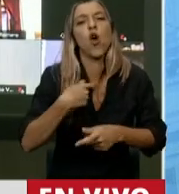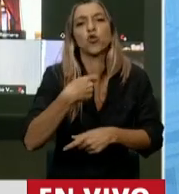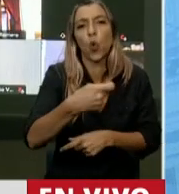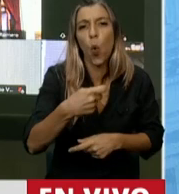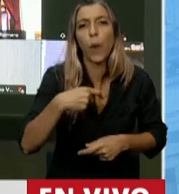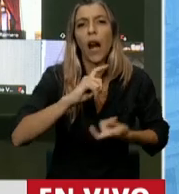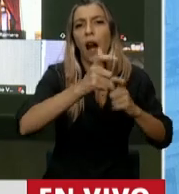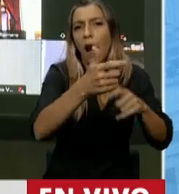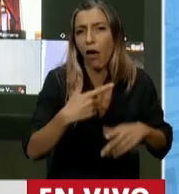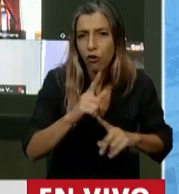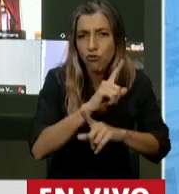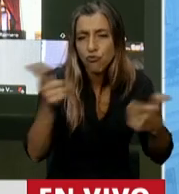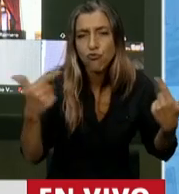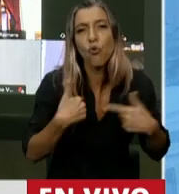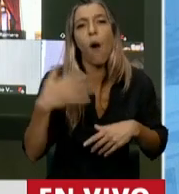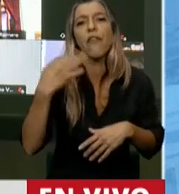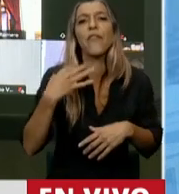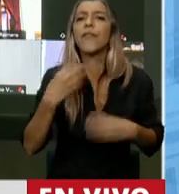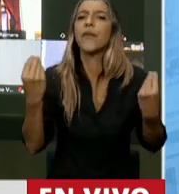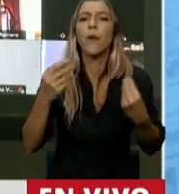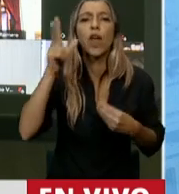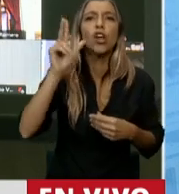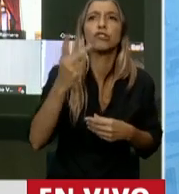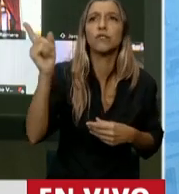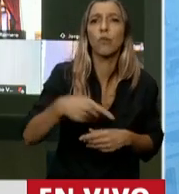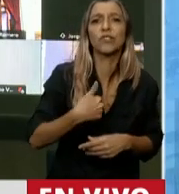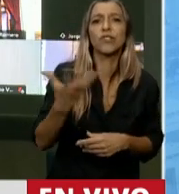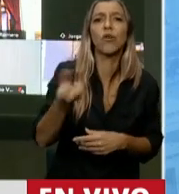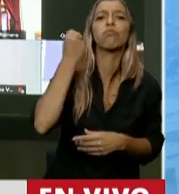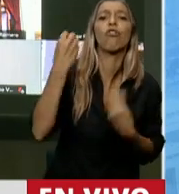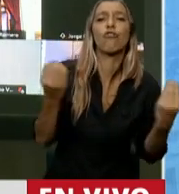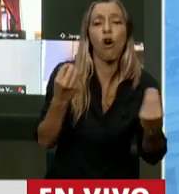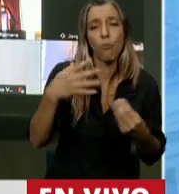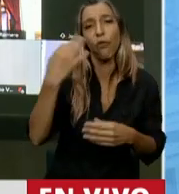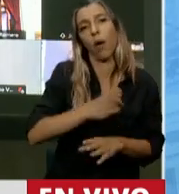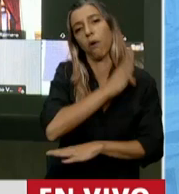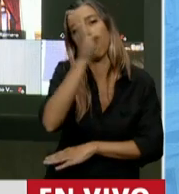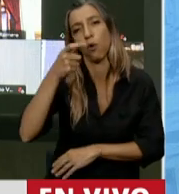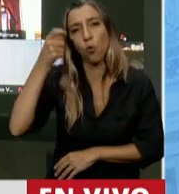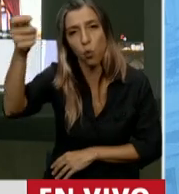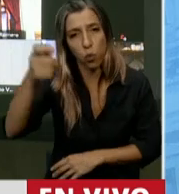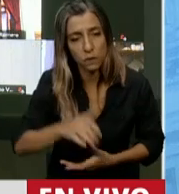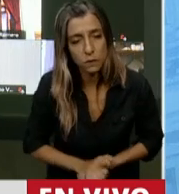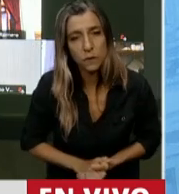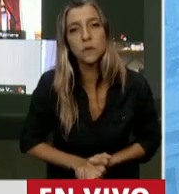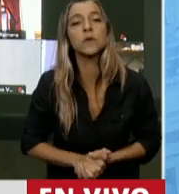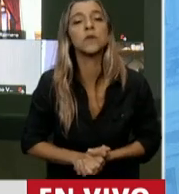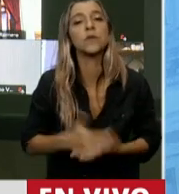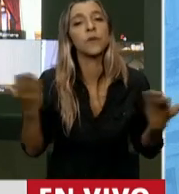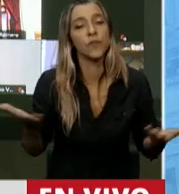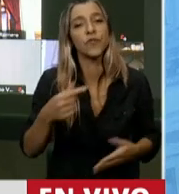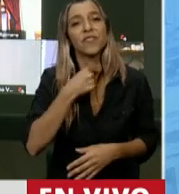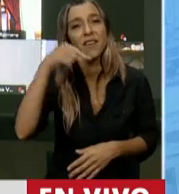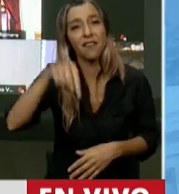la justicia para poder hacerse atender y para cobrar un módico aumento de sus haberes. Se quieren quedar con la